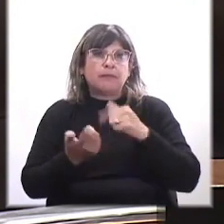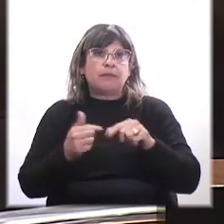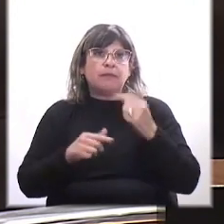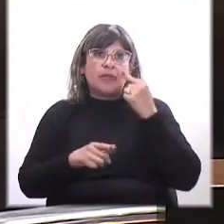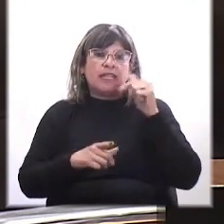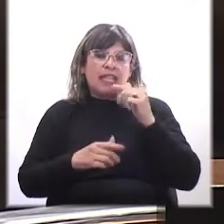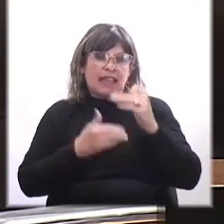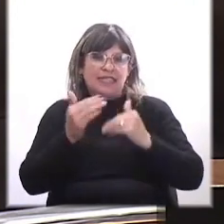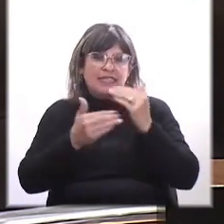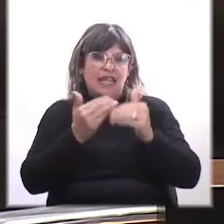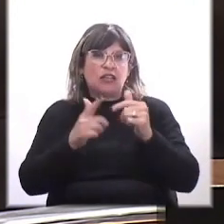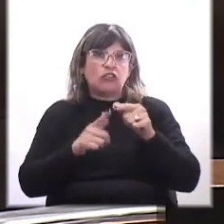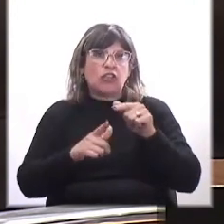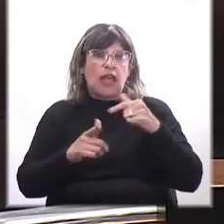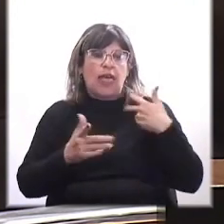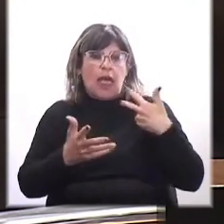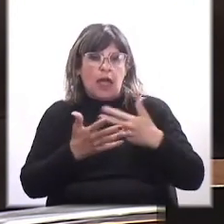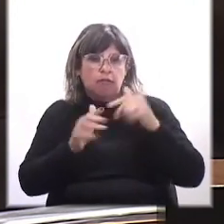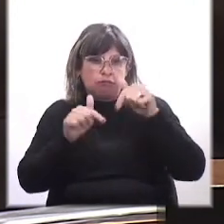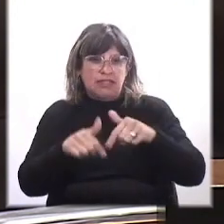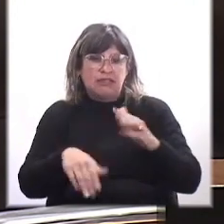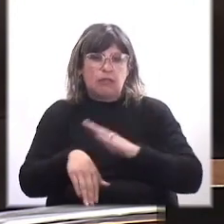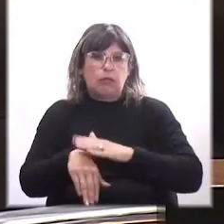know-how desarrollado hasta ese momento.